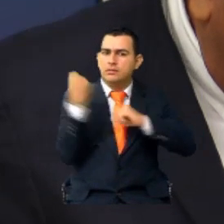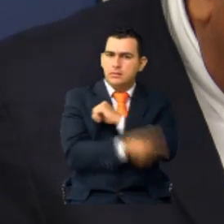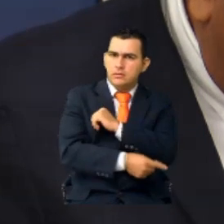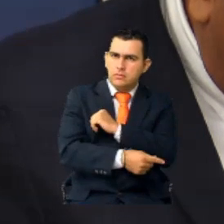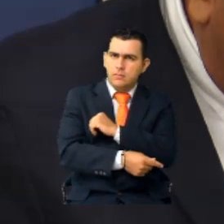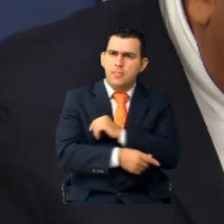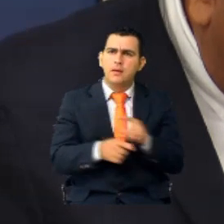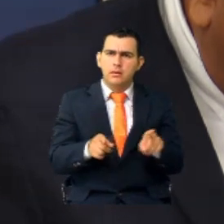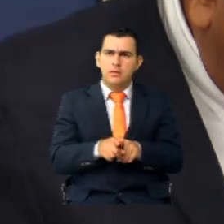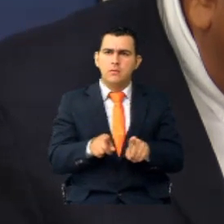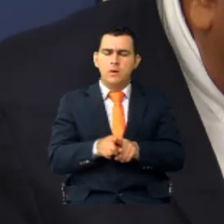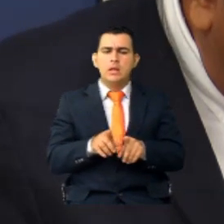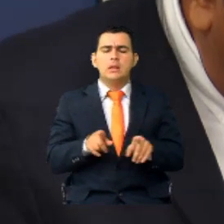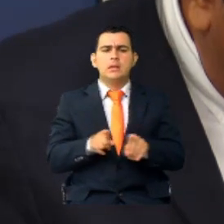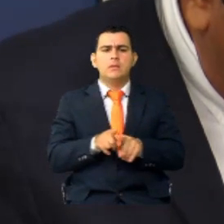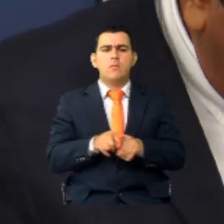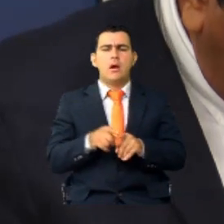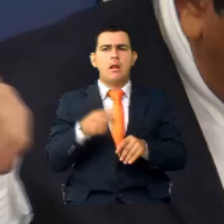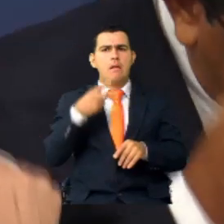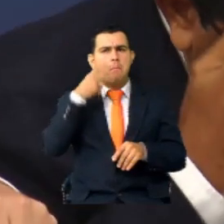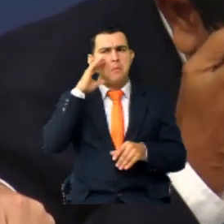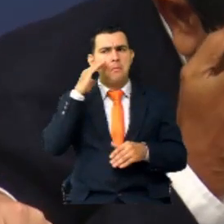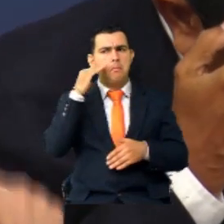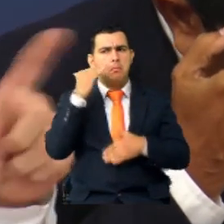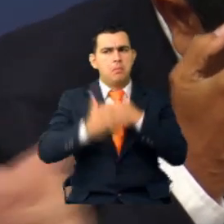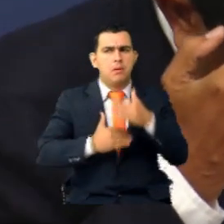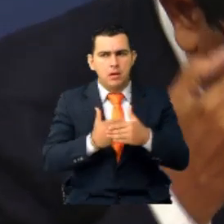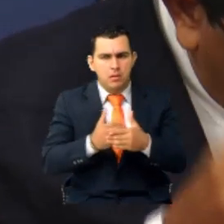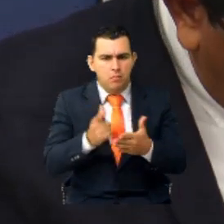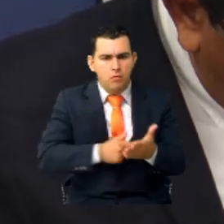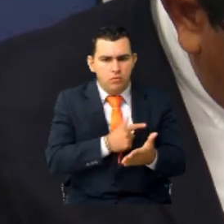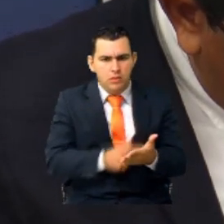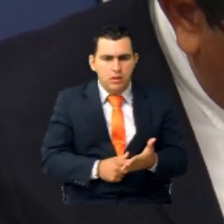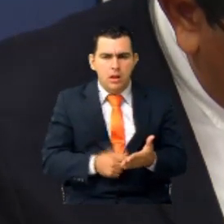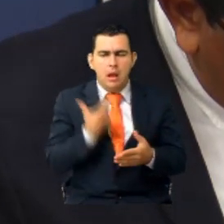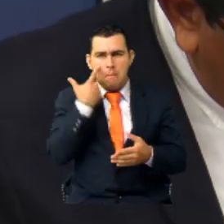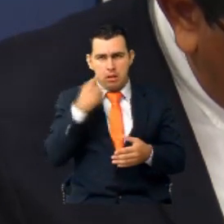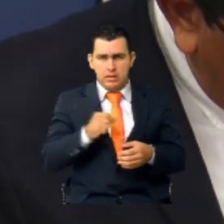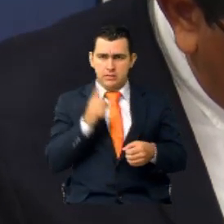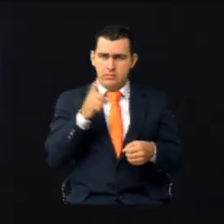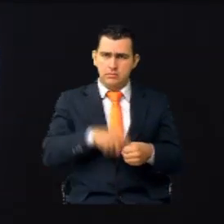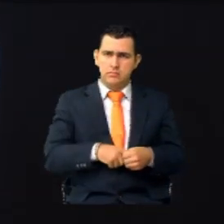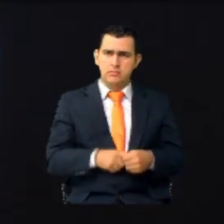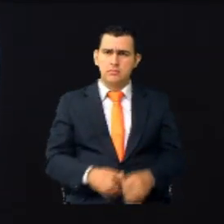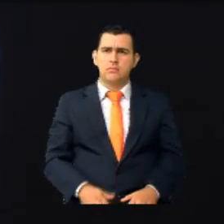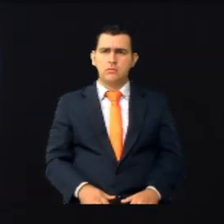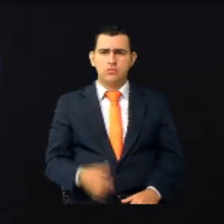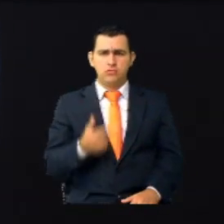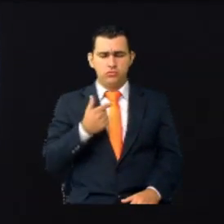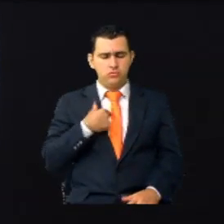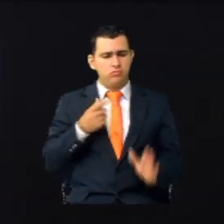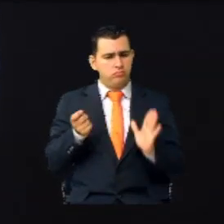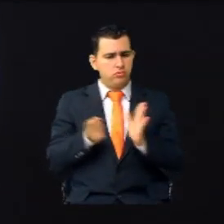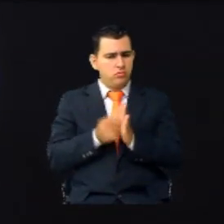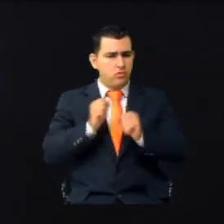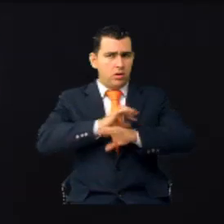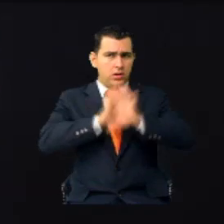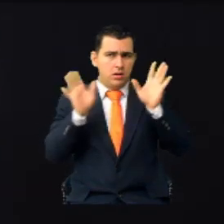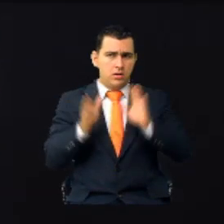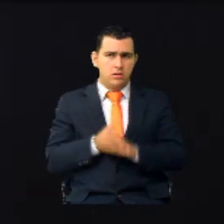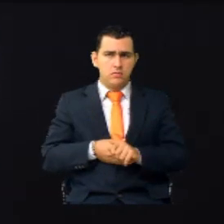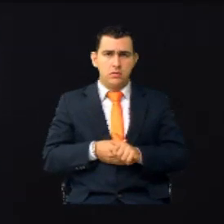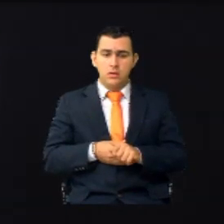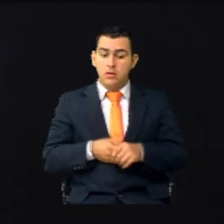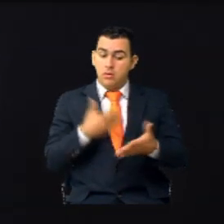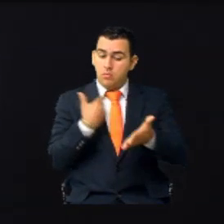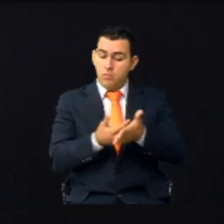una tentativa de llevar a cabo una acción que sería la de votar y aparece registrado. ¿Usted le cree? Por supuesto que mientras no se demuestre